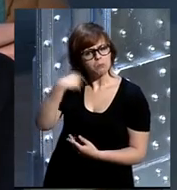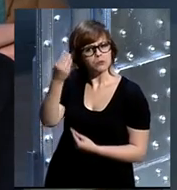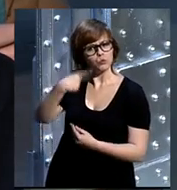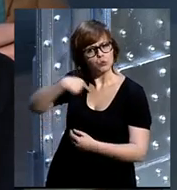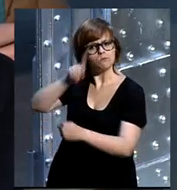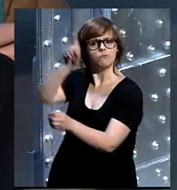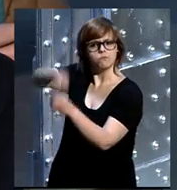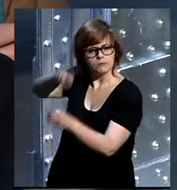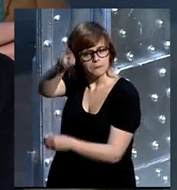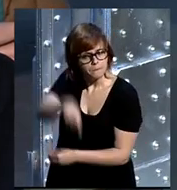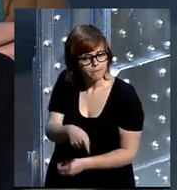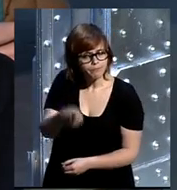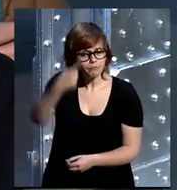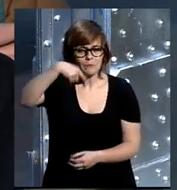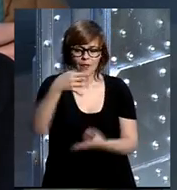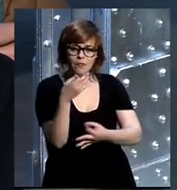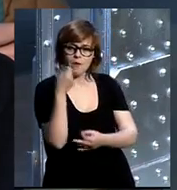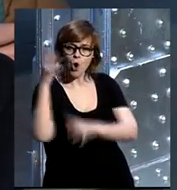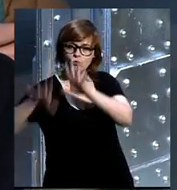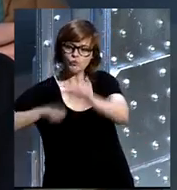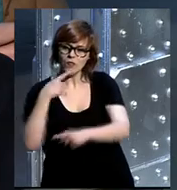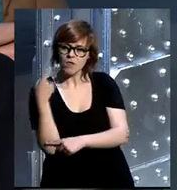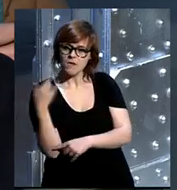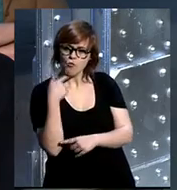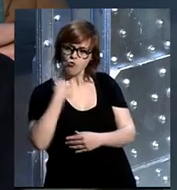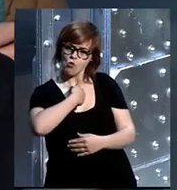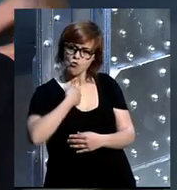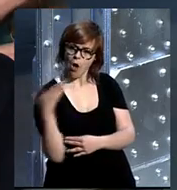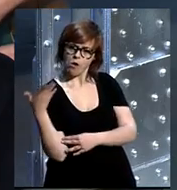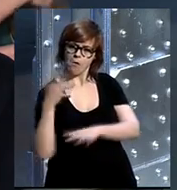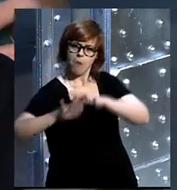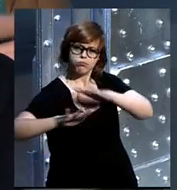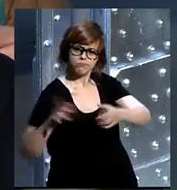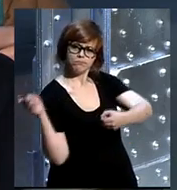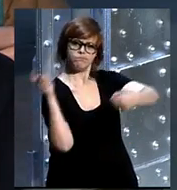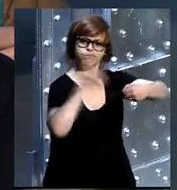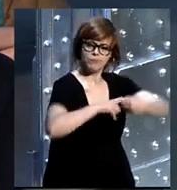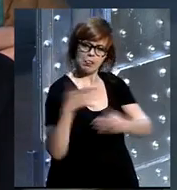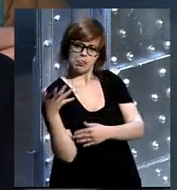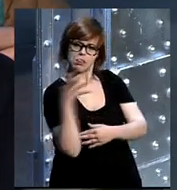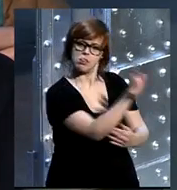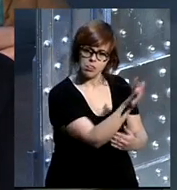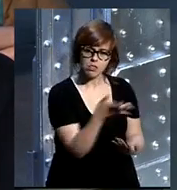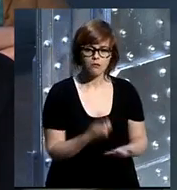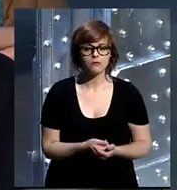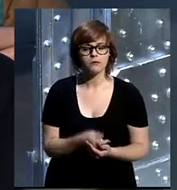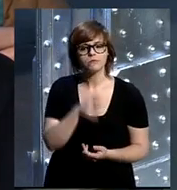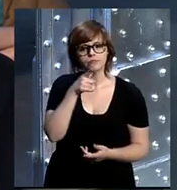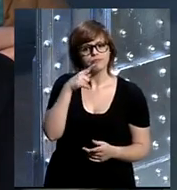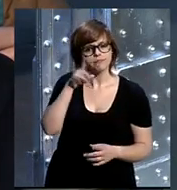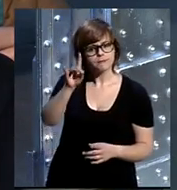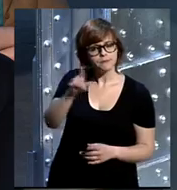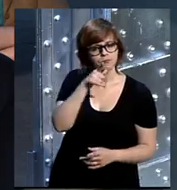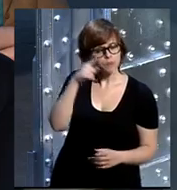jugar un papel más incisivo, ¿no?, en ese tema. Yo estoy de acuerdo con lo que se ha